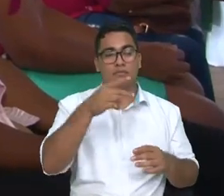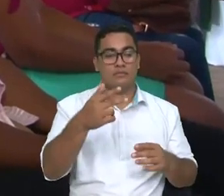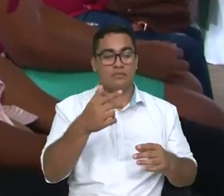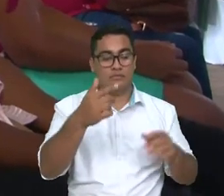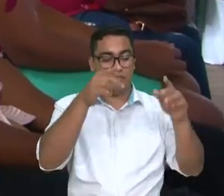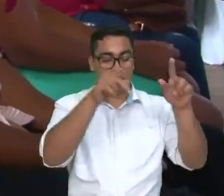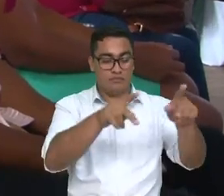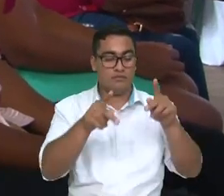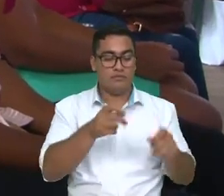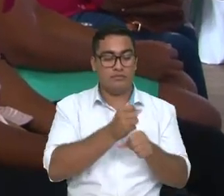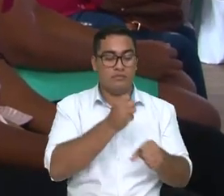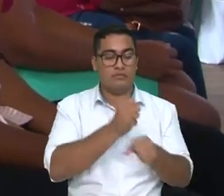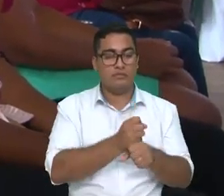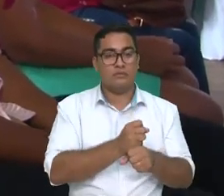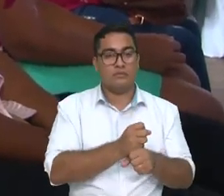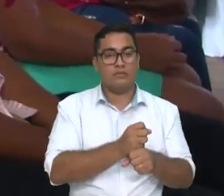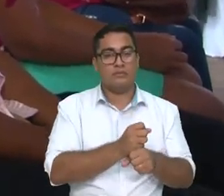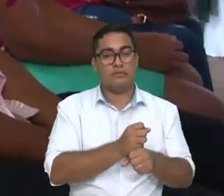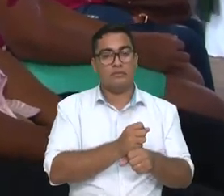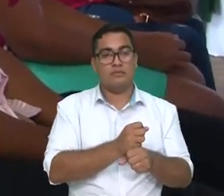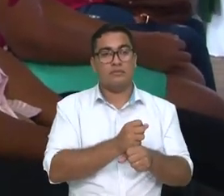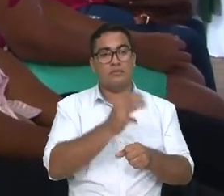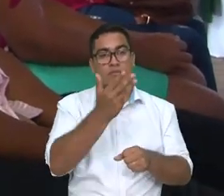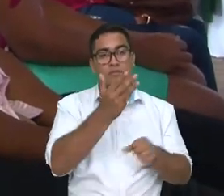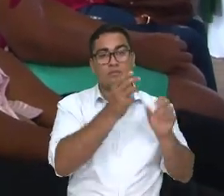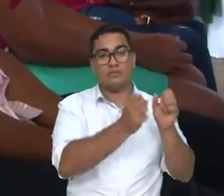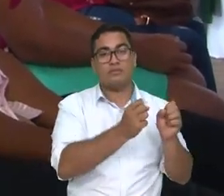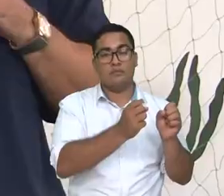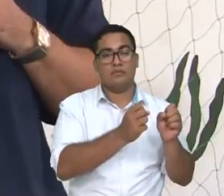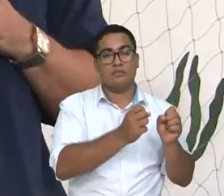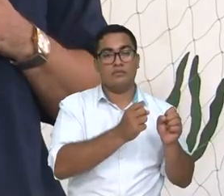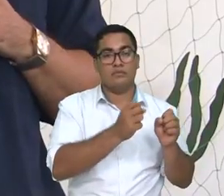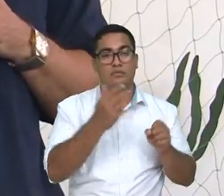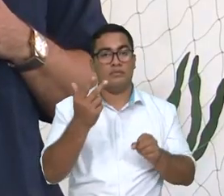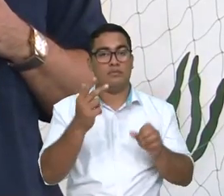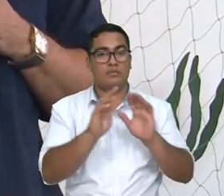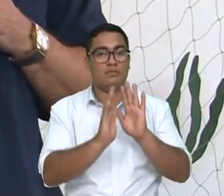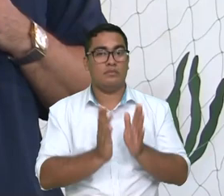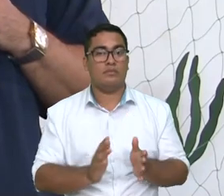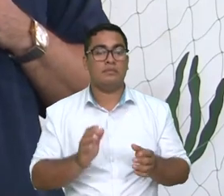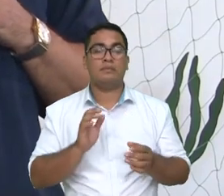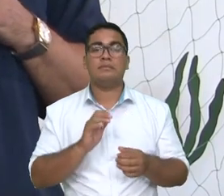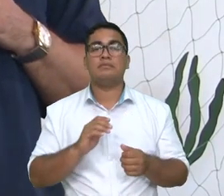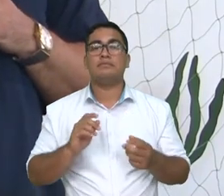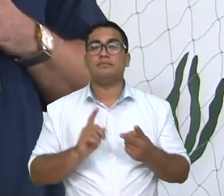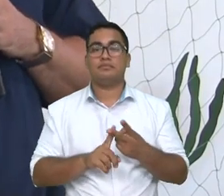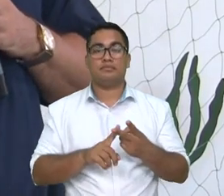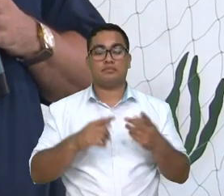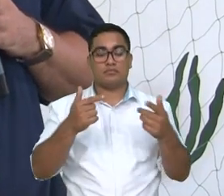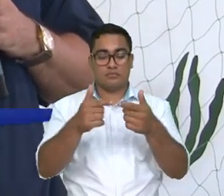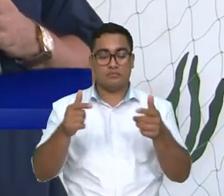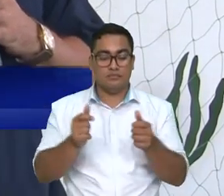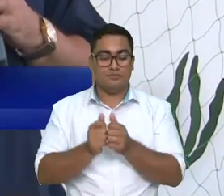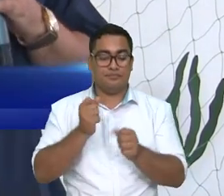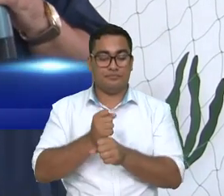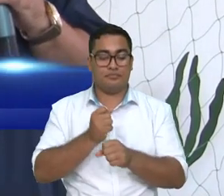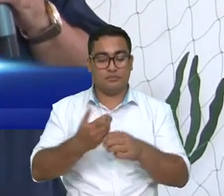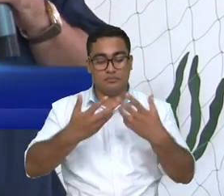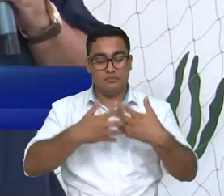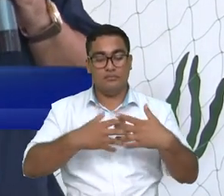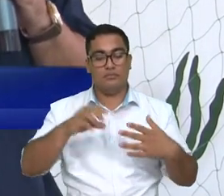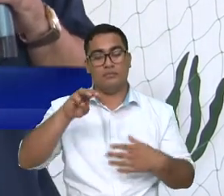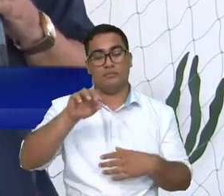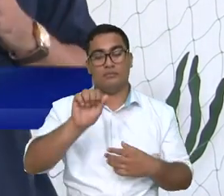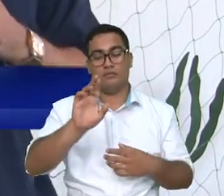protagonistas, 9 hombres, 8 mujeres, a la cooperativa Marcelino